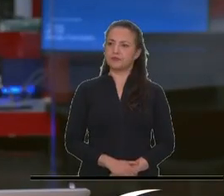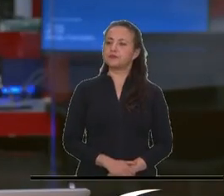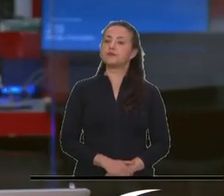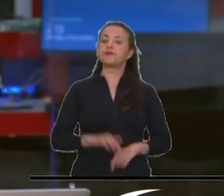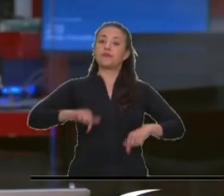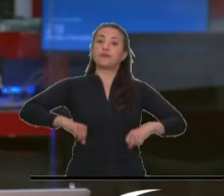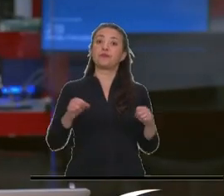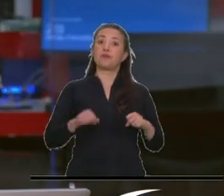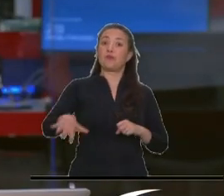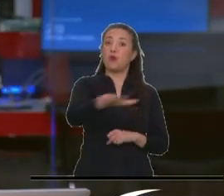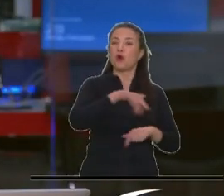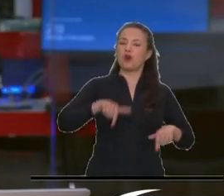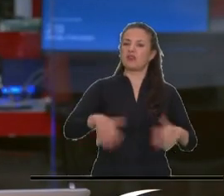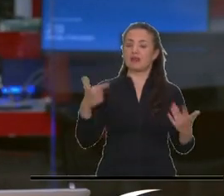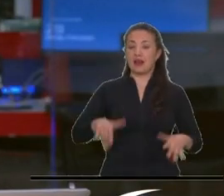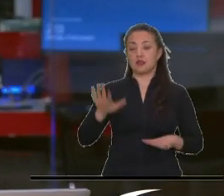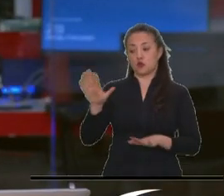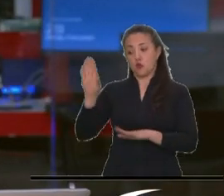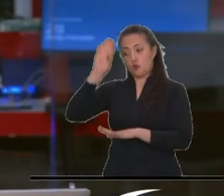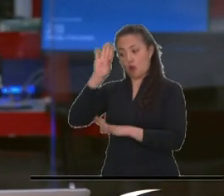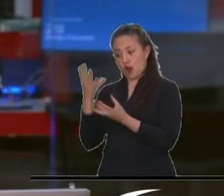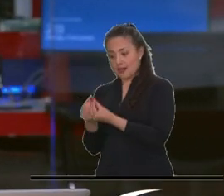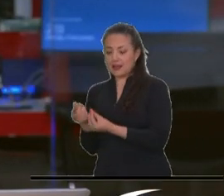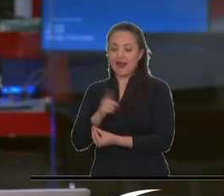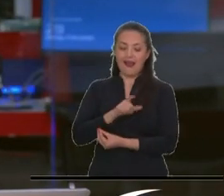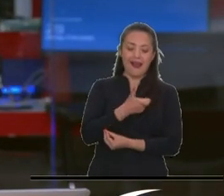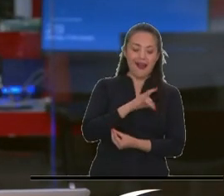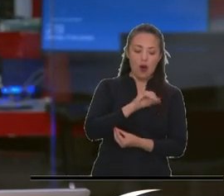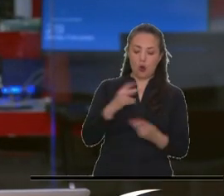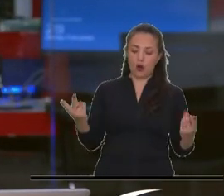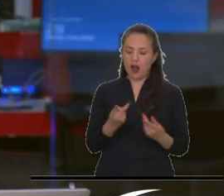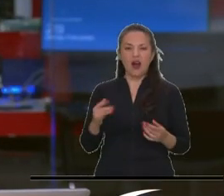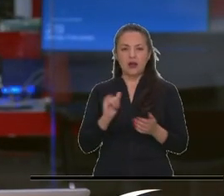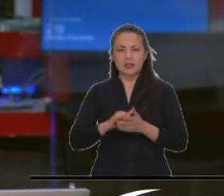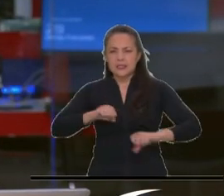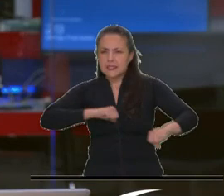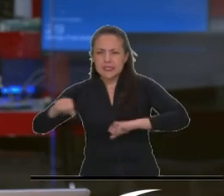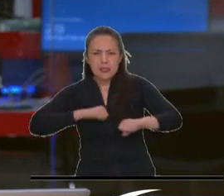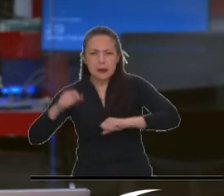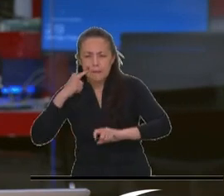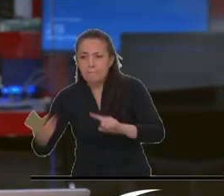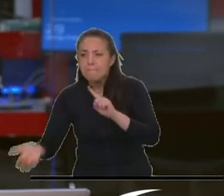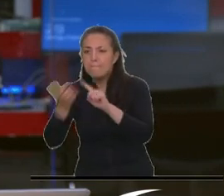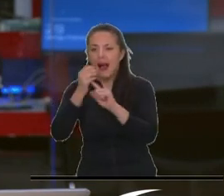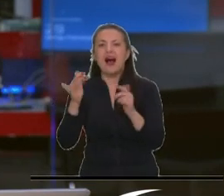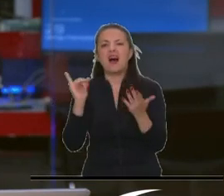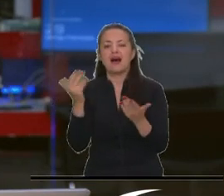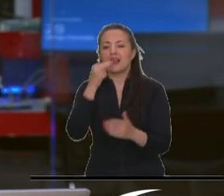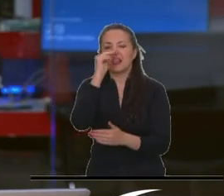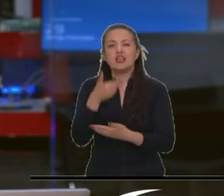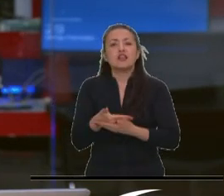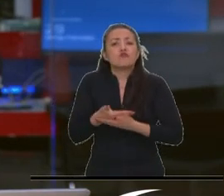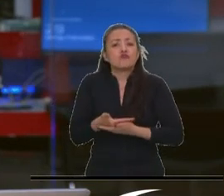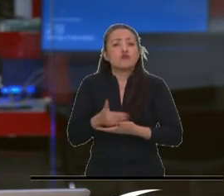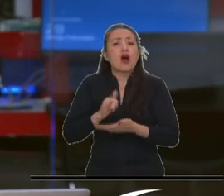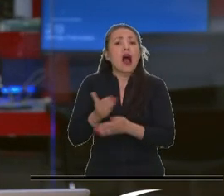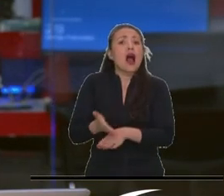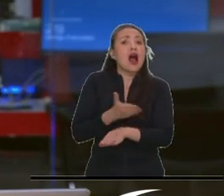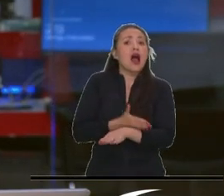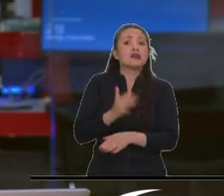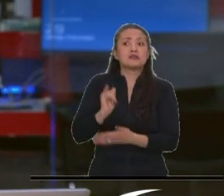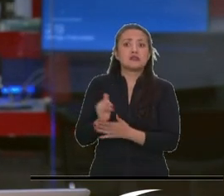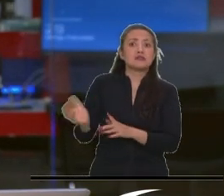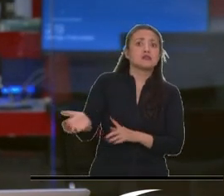En Bogotá, la policía y el Gaula lograron el rescate en tiempo récord de una bebé que había sido secuestrada hace menos de 5 días.